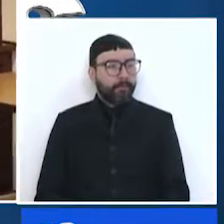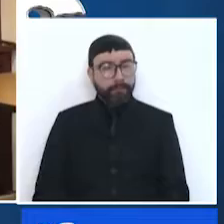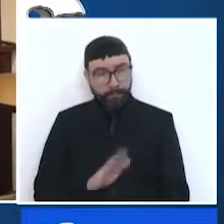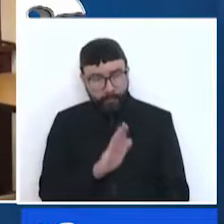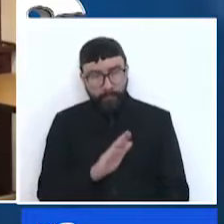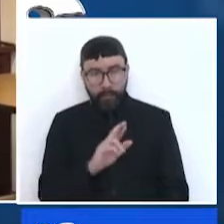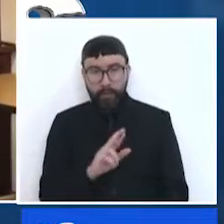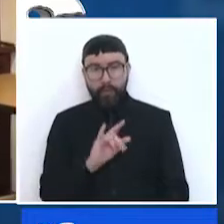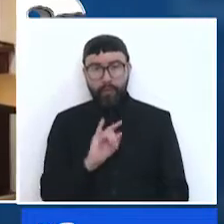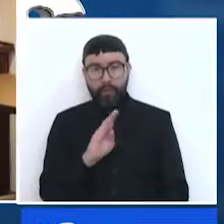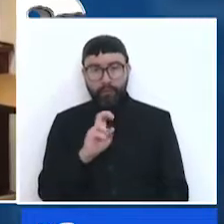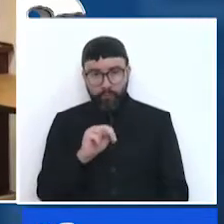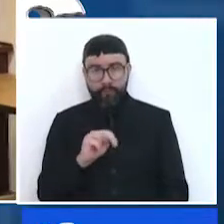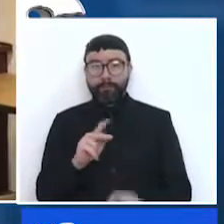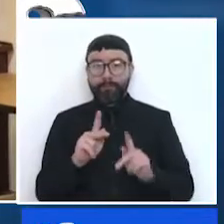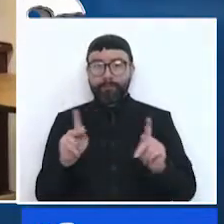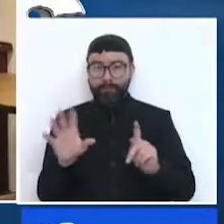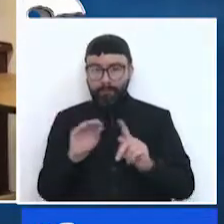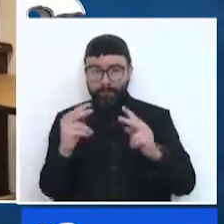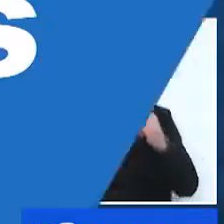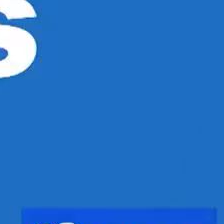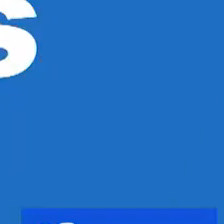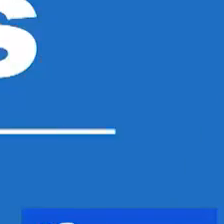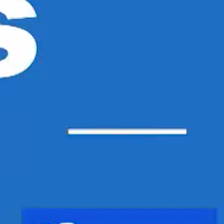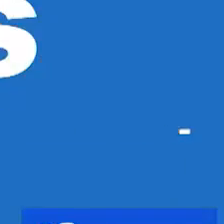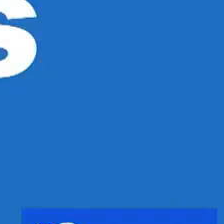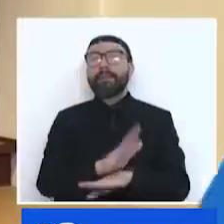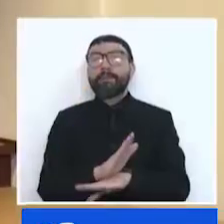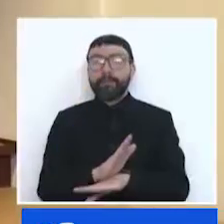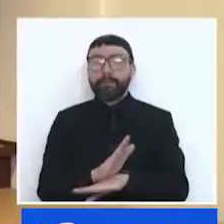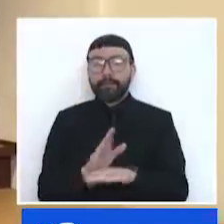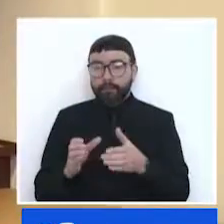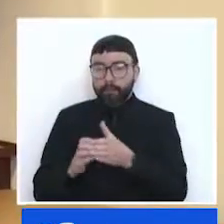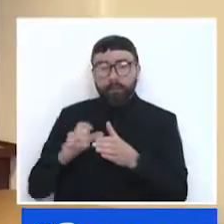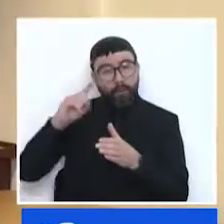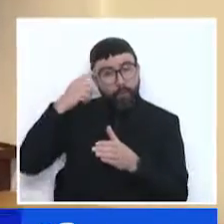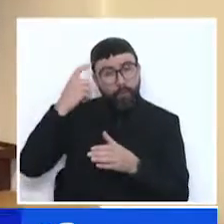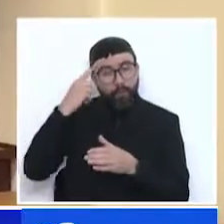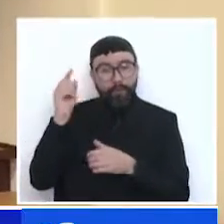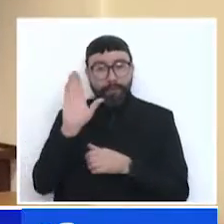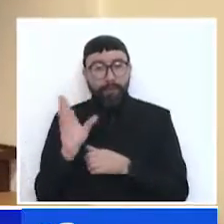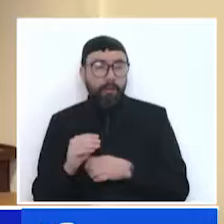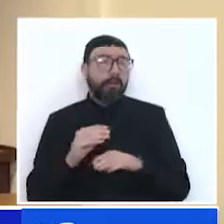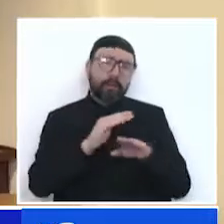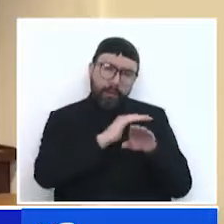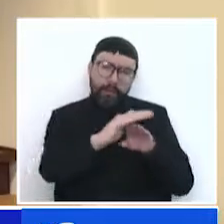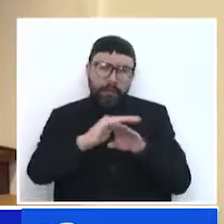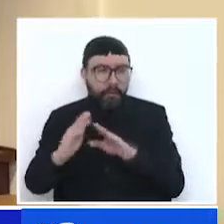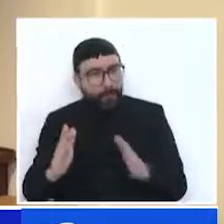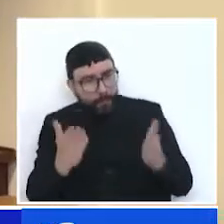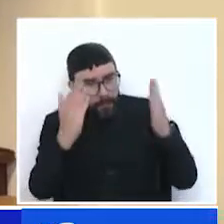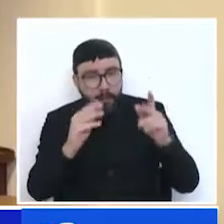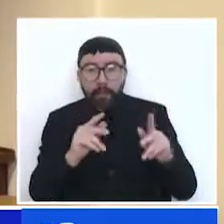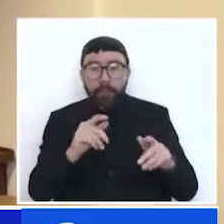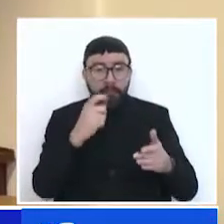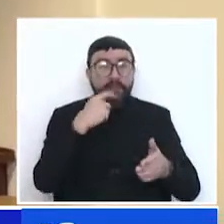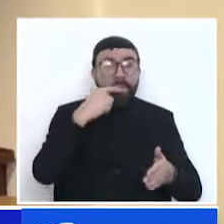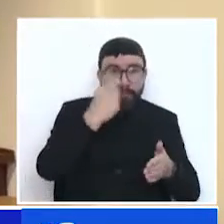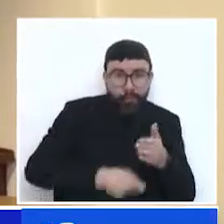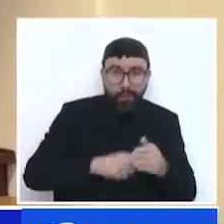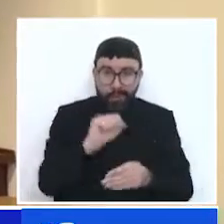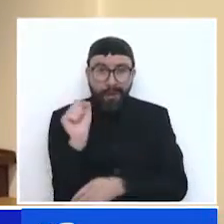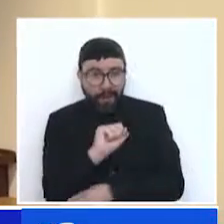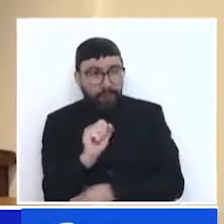Rubén, televidentes, muy buenas tardes. Pues desde la gobernación del Quindío se hace una extensión y una invitación a todos los contribuyentes del impuesto vehicular